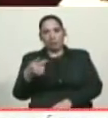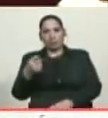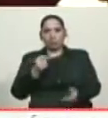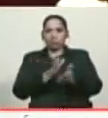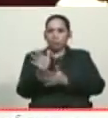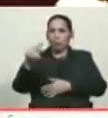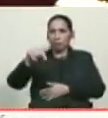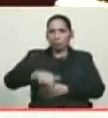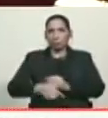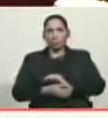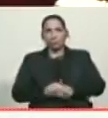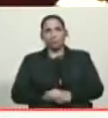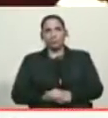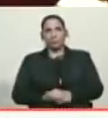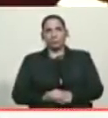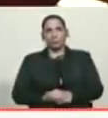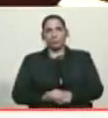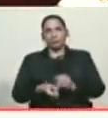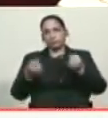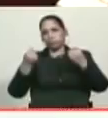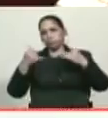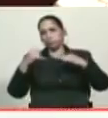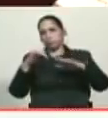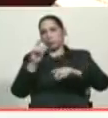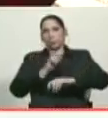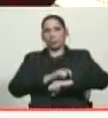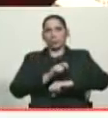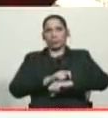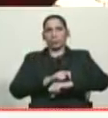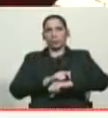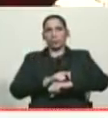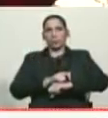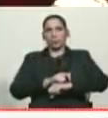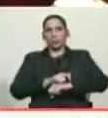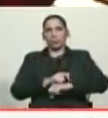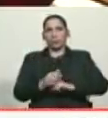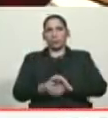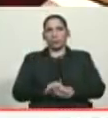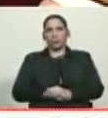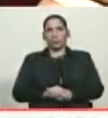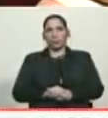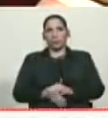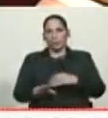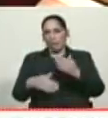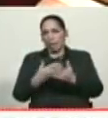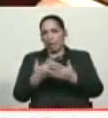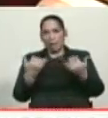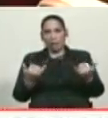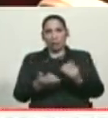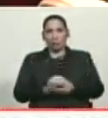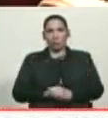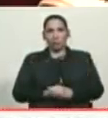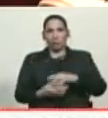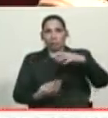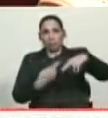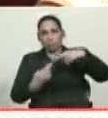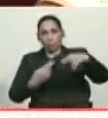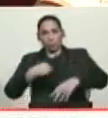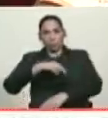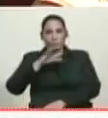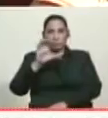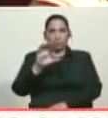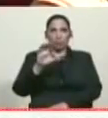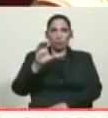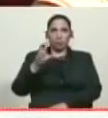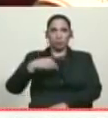nosotros durante muchísimo tiempo. Y hasta ahora los resultados han sido altamente positivos, no solo para la revolución, sino para nuestra patria. Y